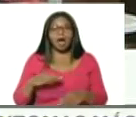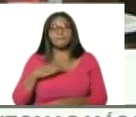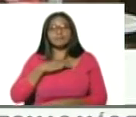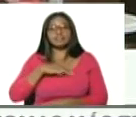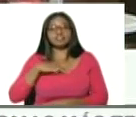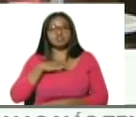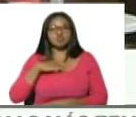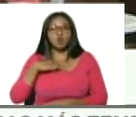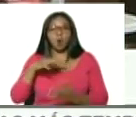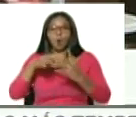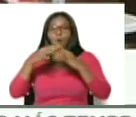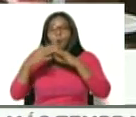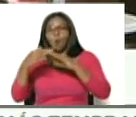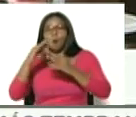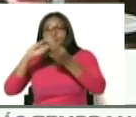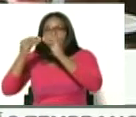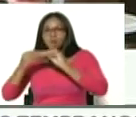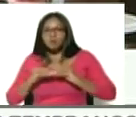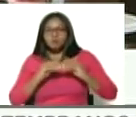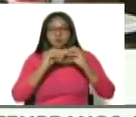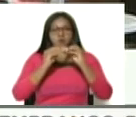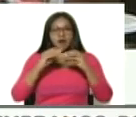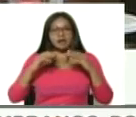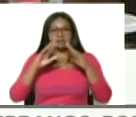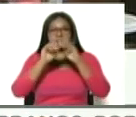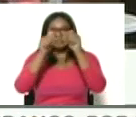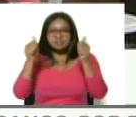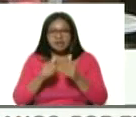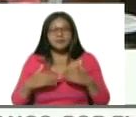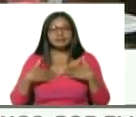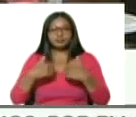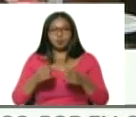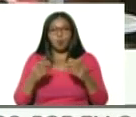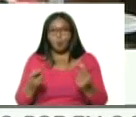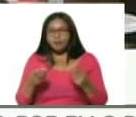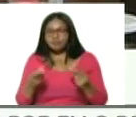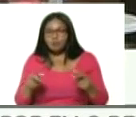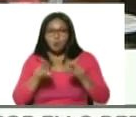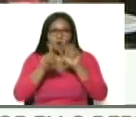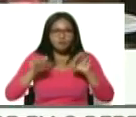adentro 100%, el sistema de salud, activarnos con mucho